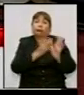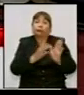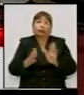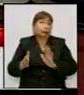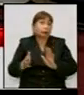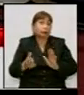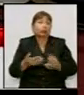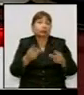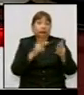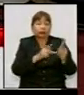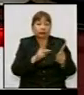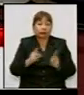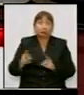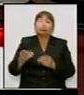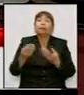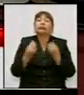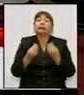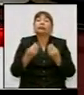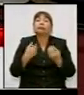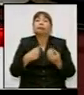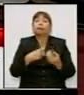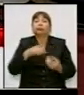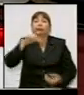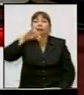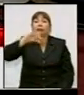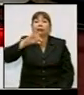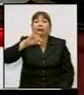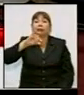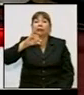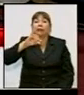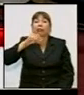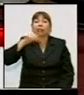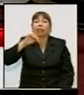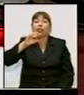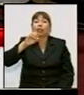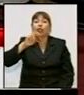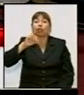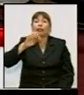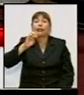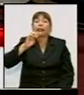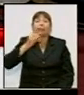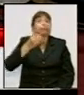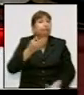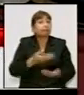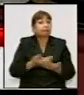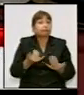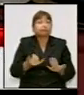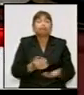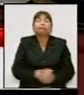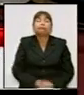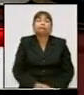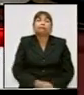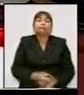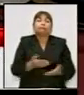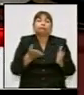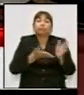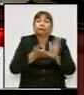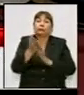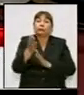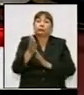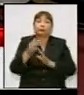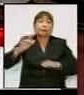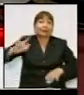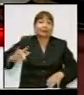base a nuestro plan estratégico, nuestro plan Quiñones, y que viene a la fecha siendo una realidad porque el alto mando de la Fuerza